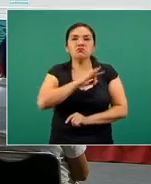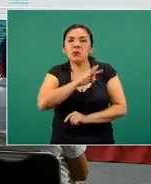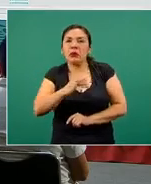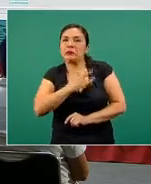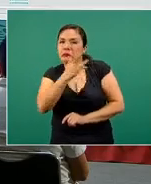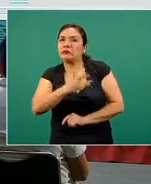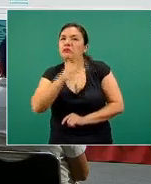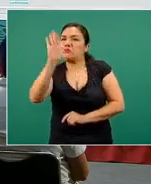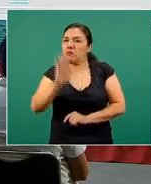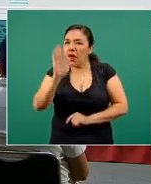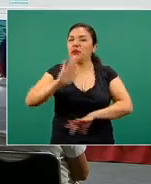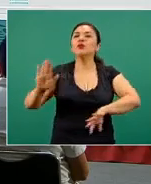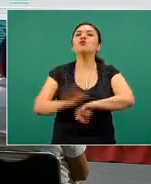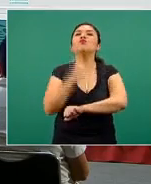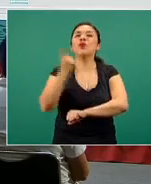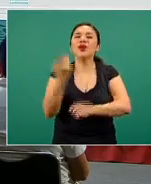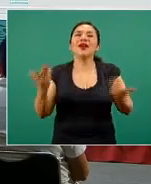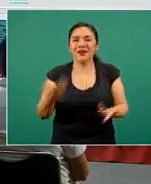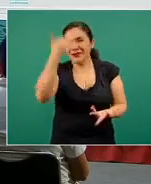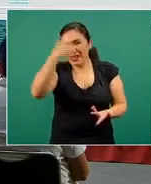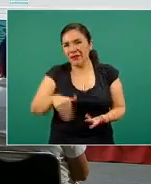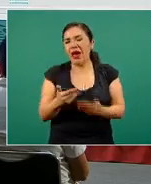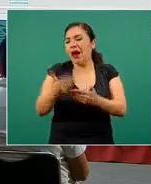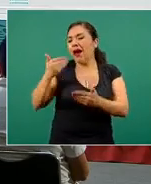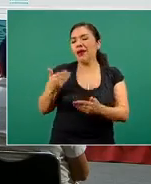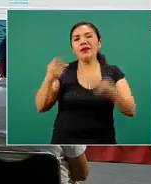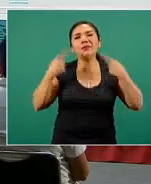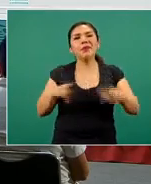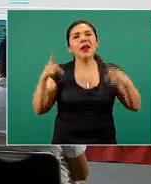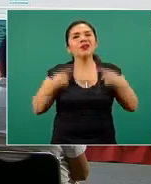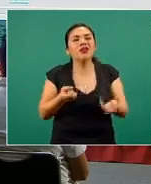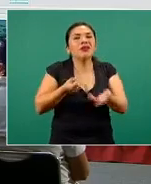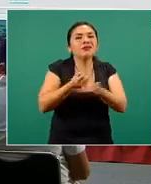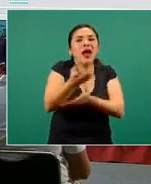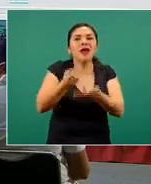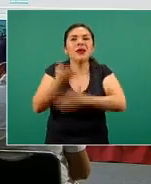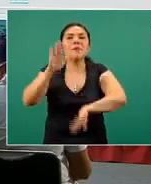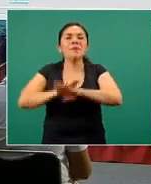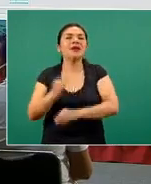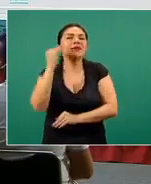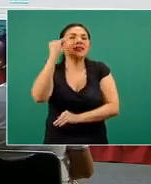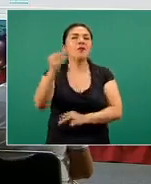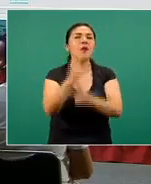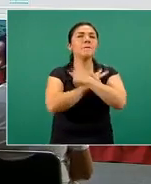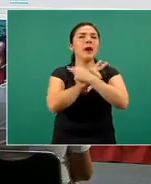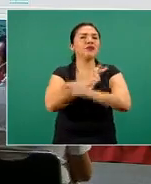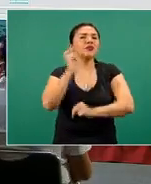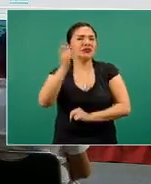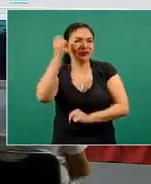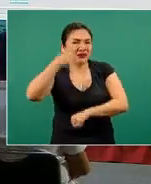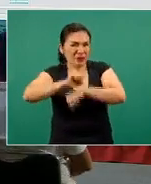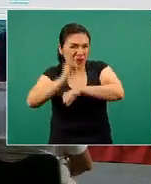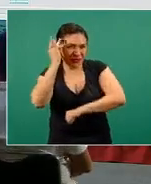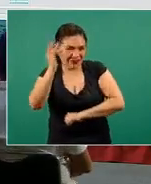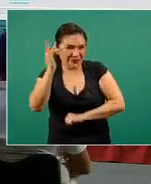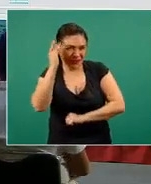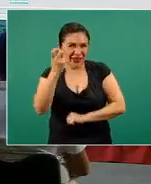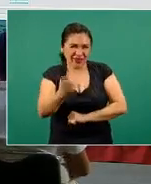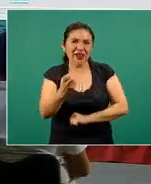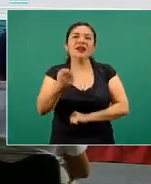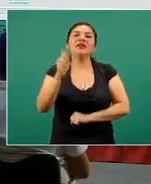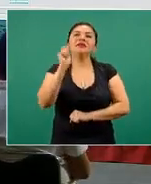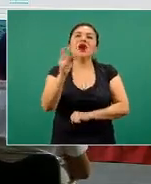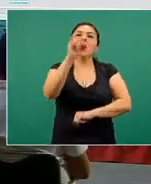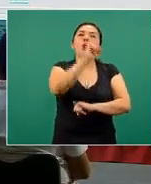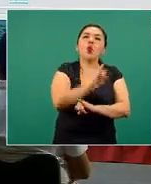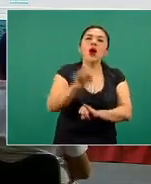darse por el incremento obviamente de la movilidad durante las vacaciones de Semana Santa, específicamente el fin de